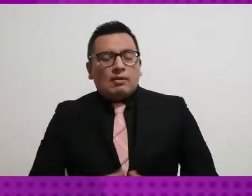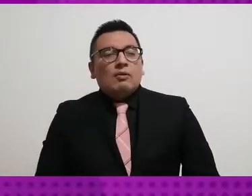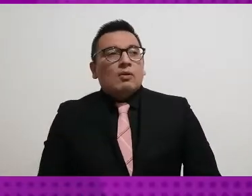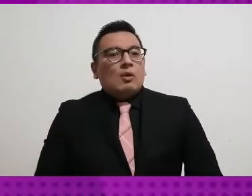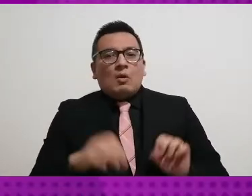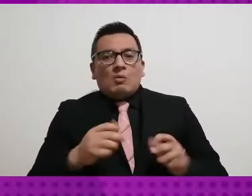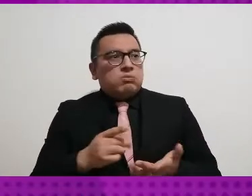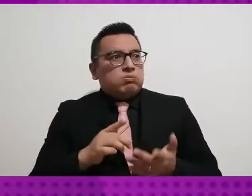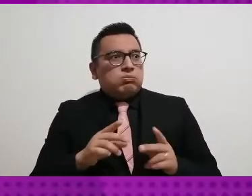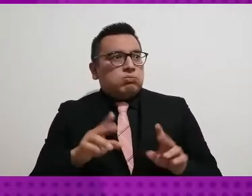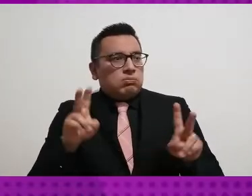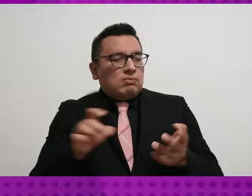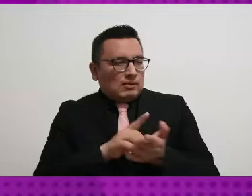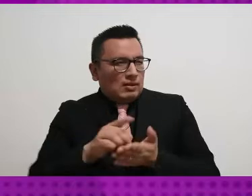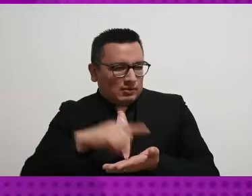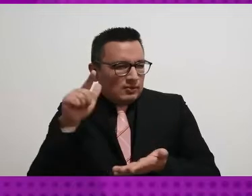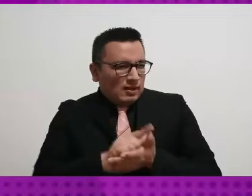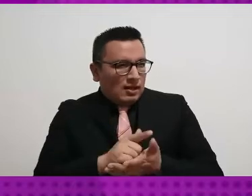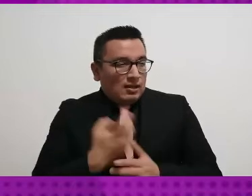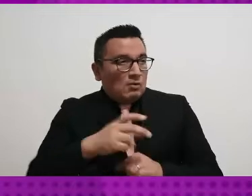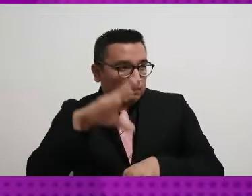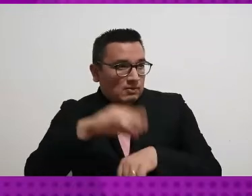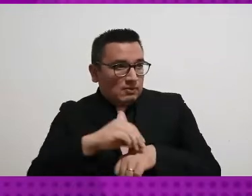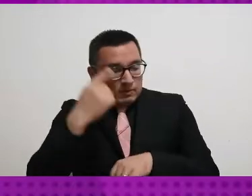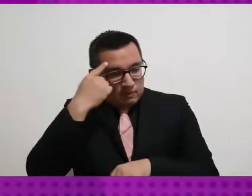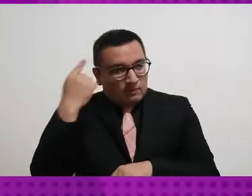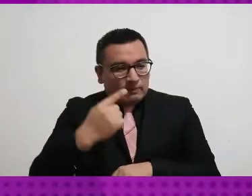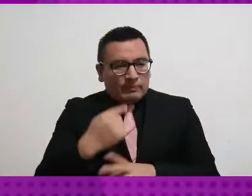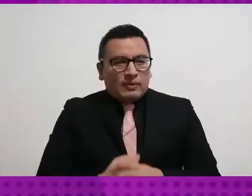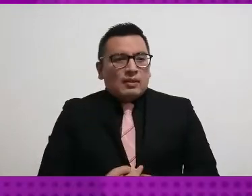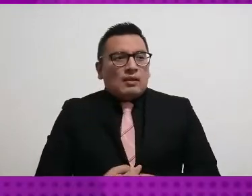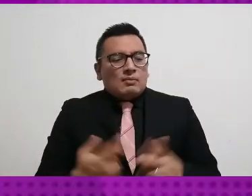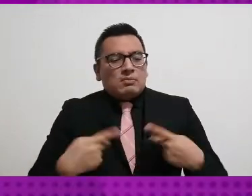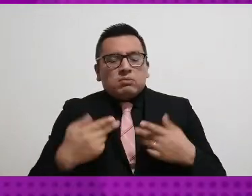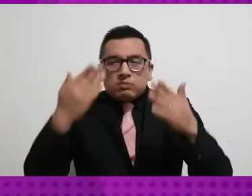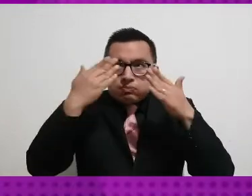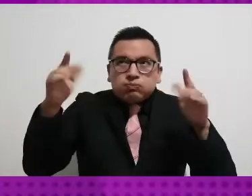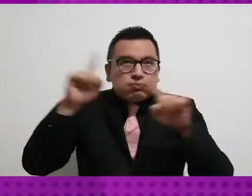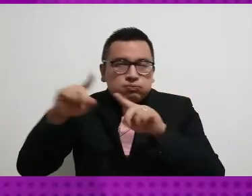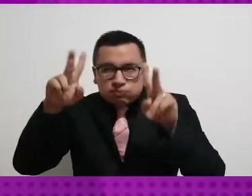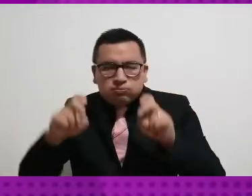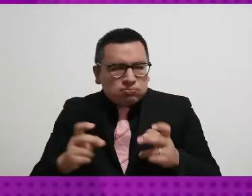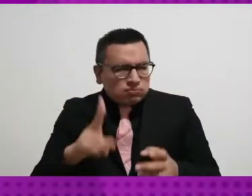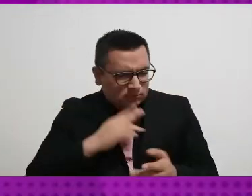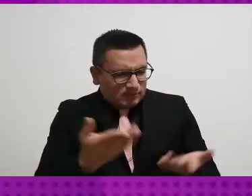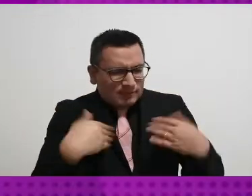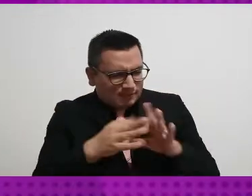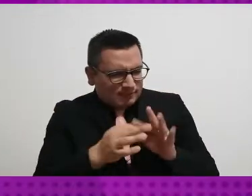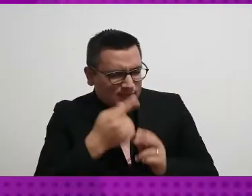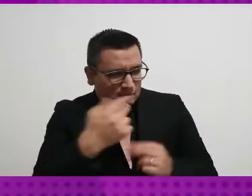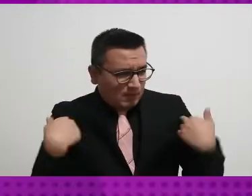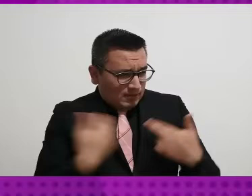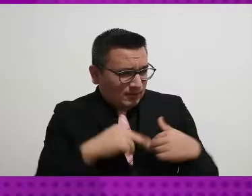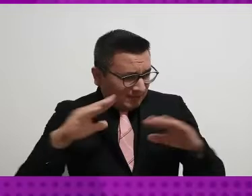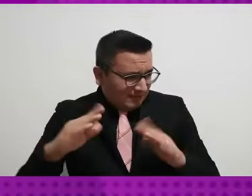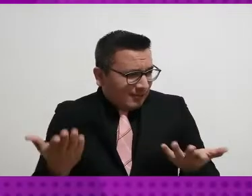Cuestiones constitucionales de derecho que permiten ampliar mucho el panorama de muchas materias. Platícanos un poquito de su vida